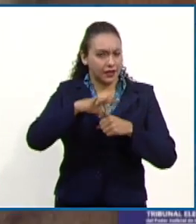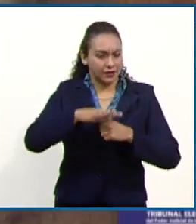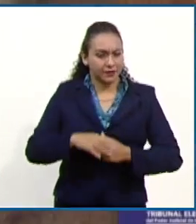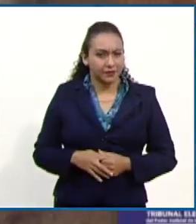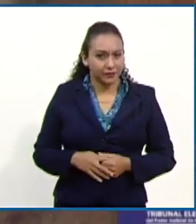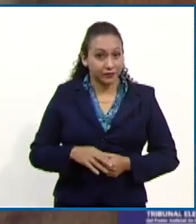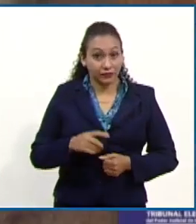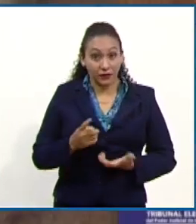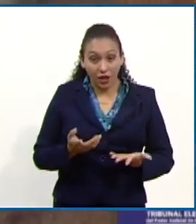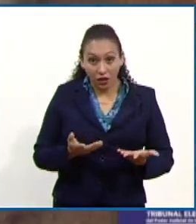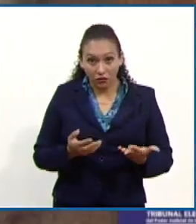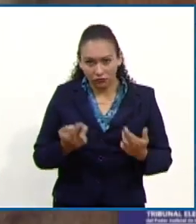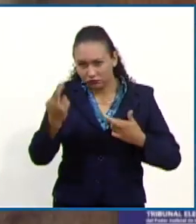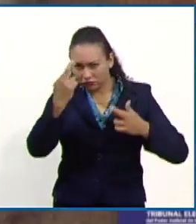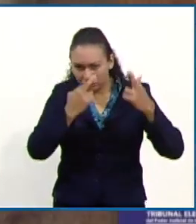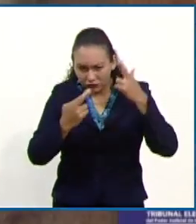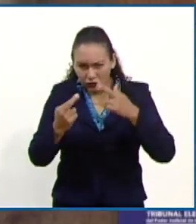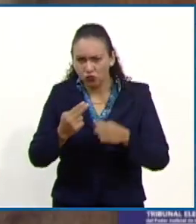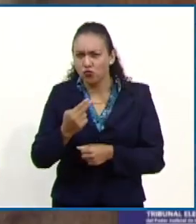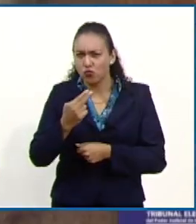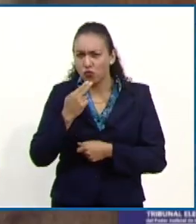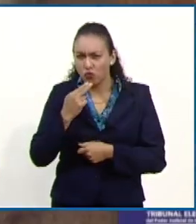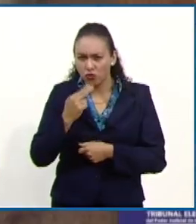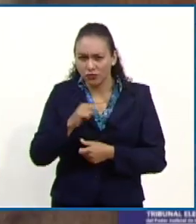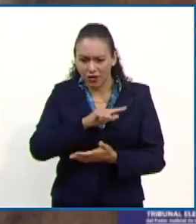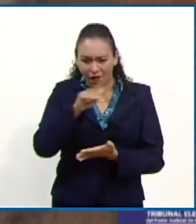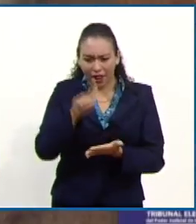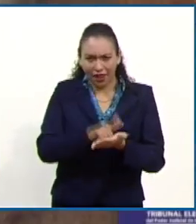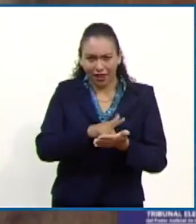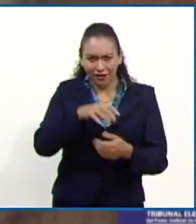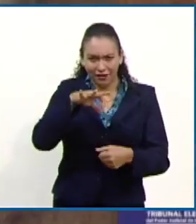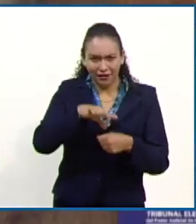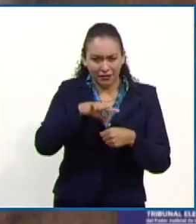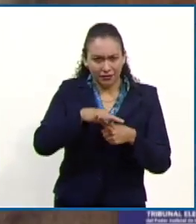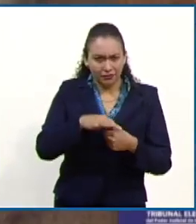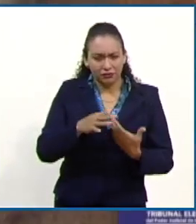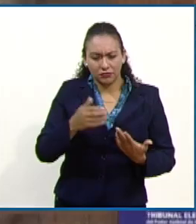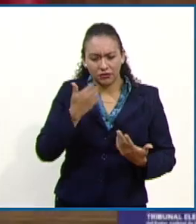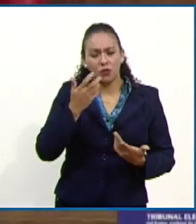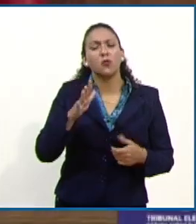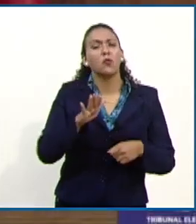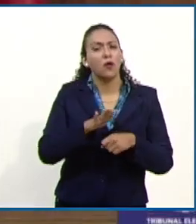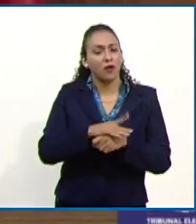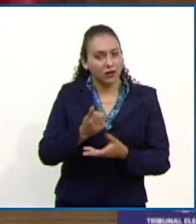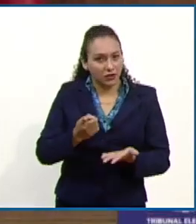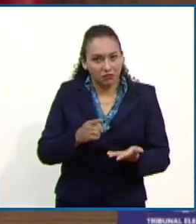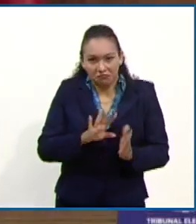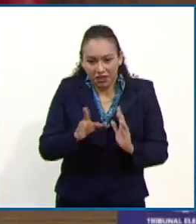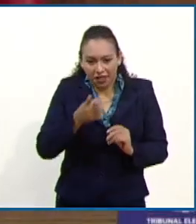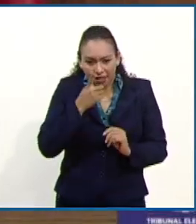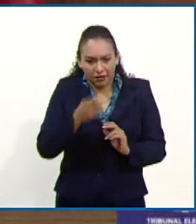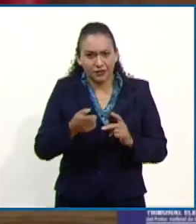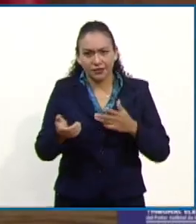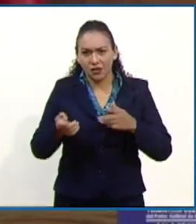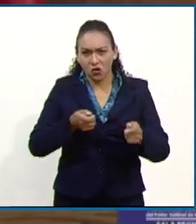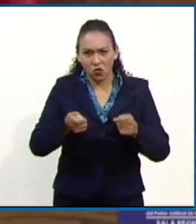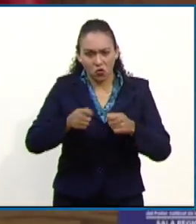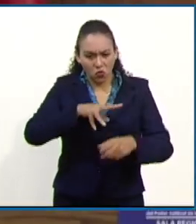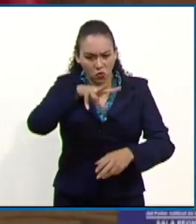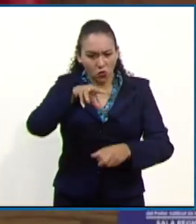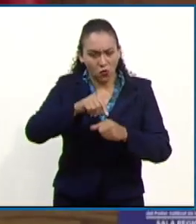Sala negó inaplicar diversas disposiciones de la ley electoral local por carecer de atribuciones para realizar un control abstracto